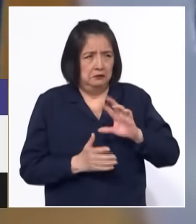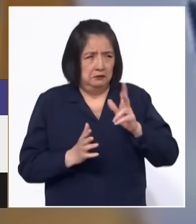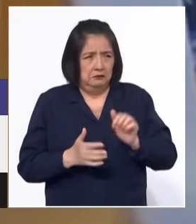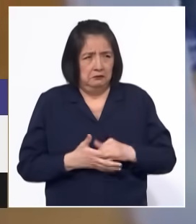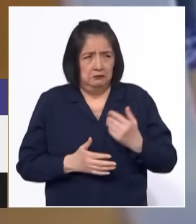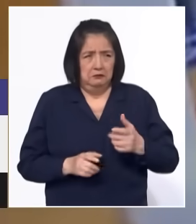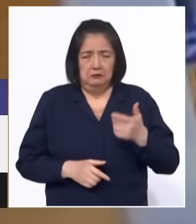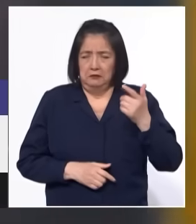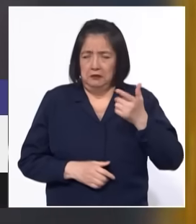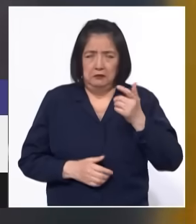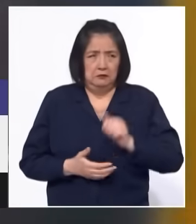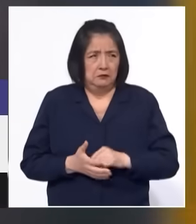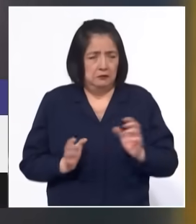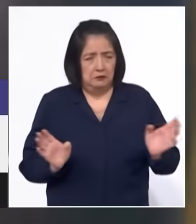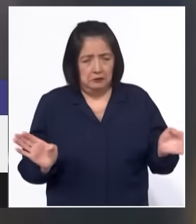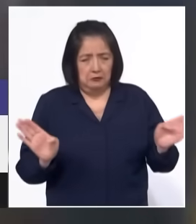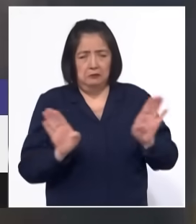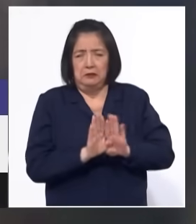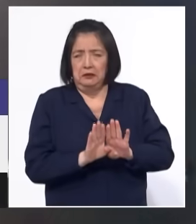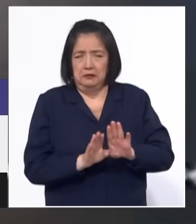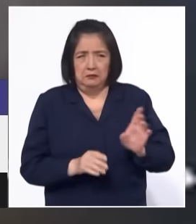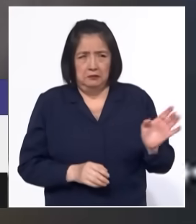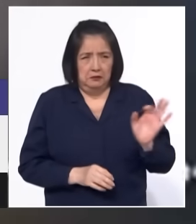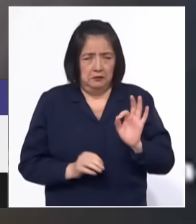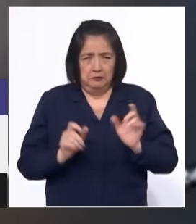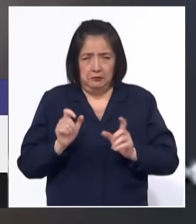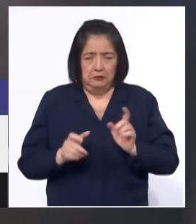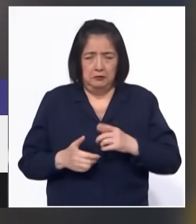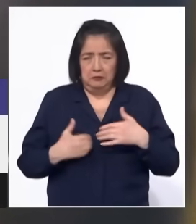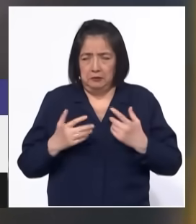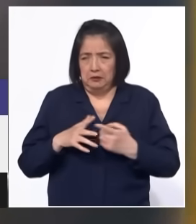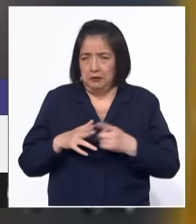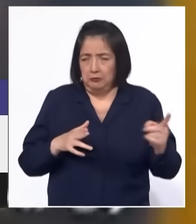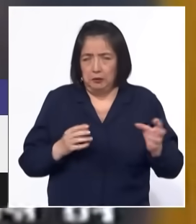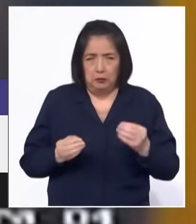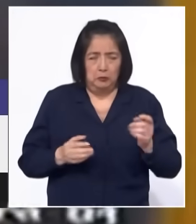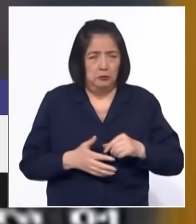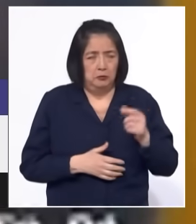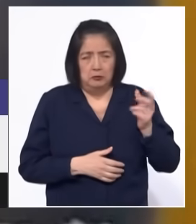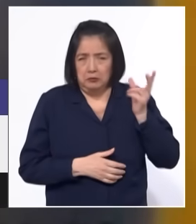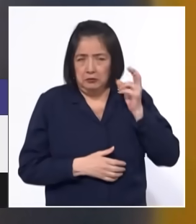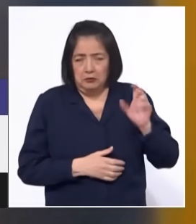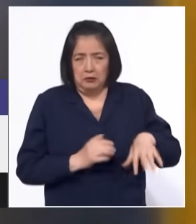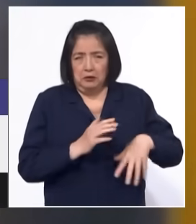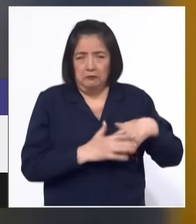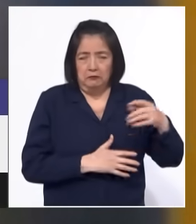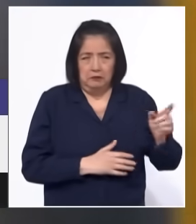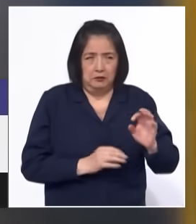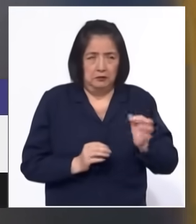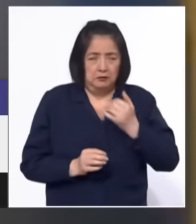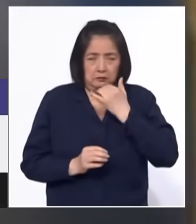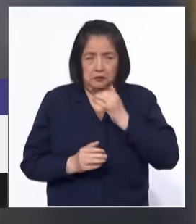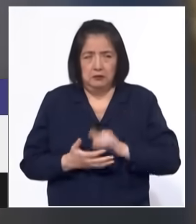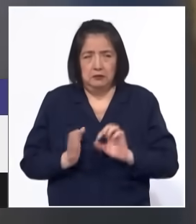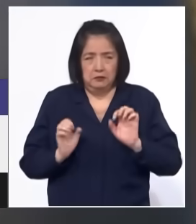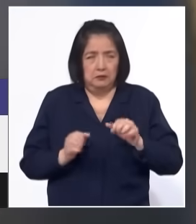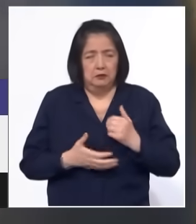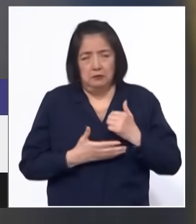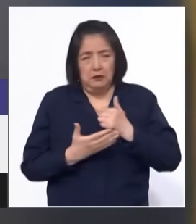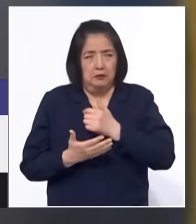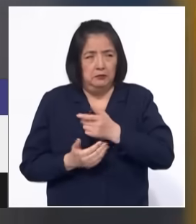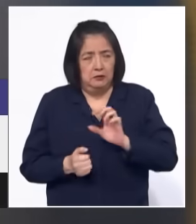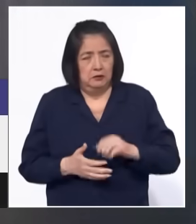delincuentes armados, cierran las puertas como para que nadie pueda huir, para que nadie pueda escuchar desde afuera lo que está pasando y